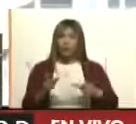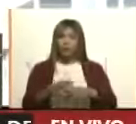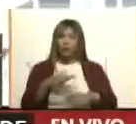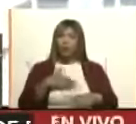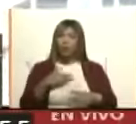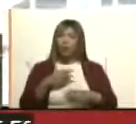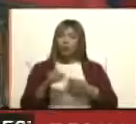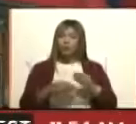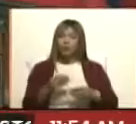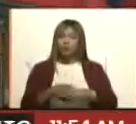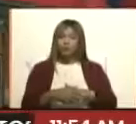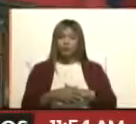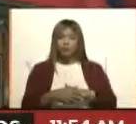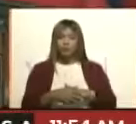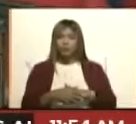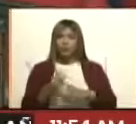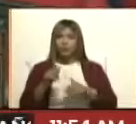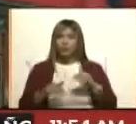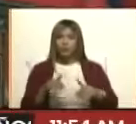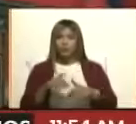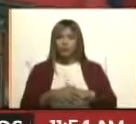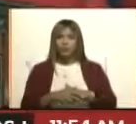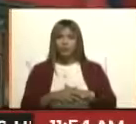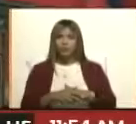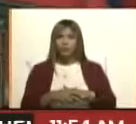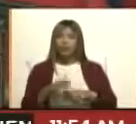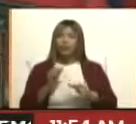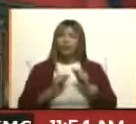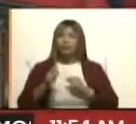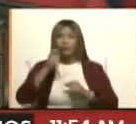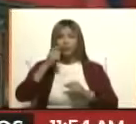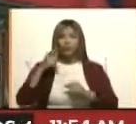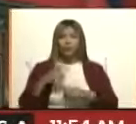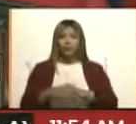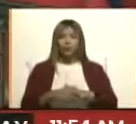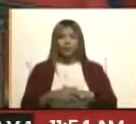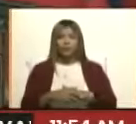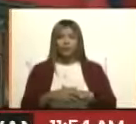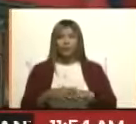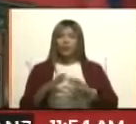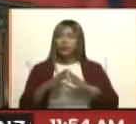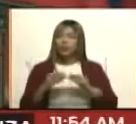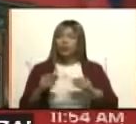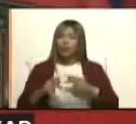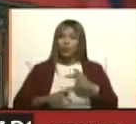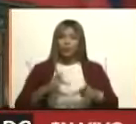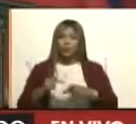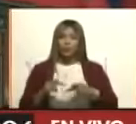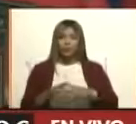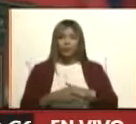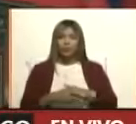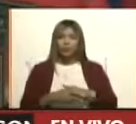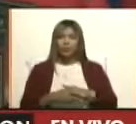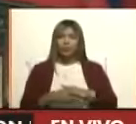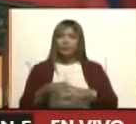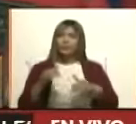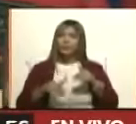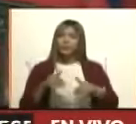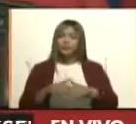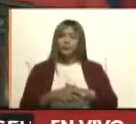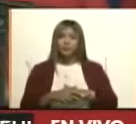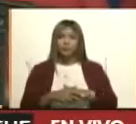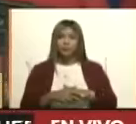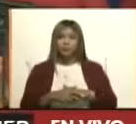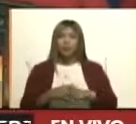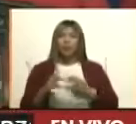puedan ejercer también su voto. Desde la Defensoría del Pueblo, como en todos los procesos electorales, los